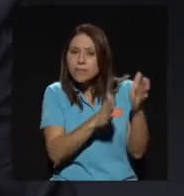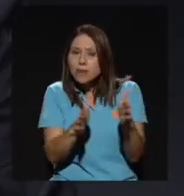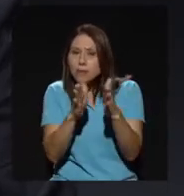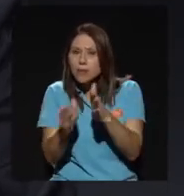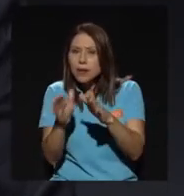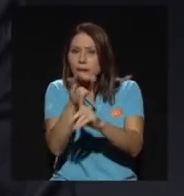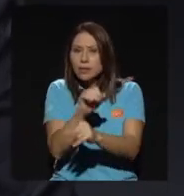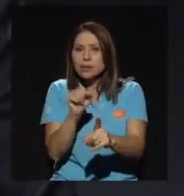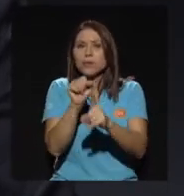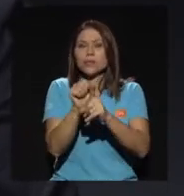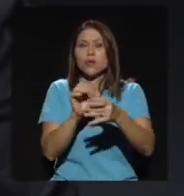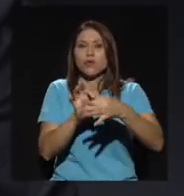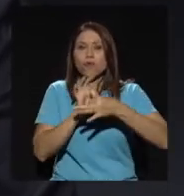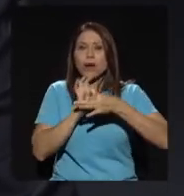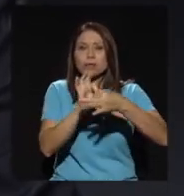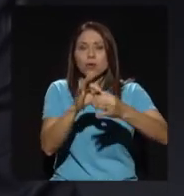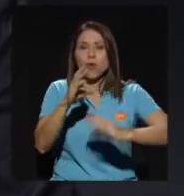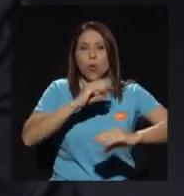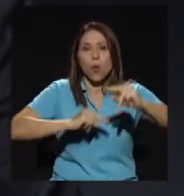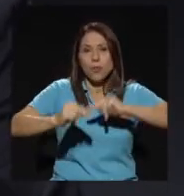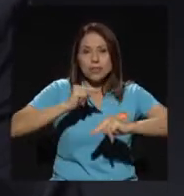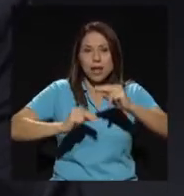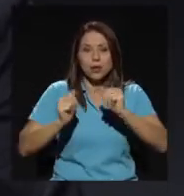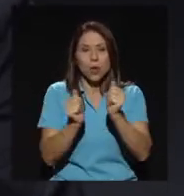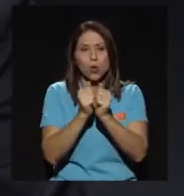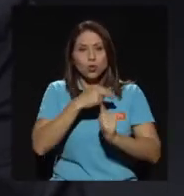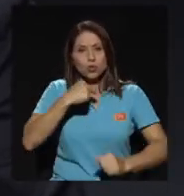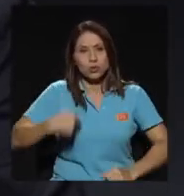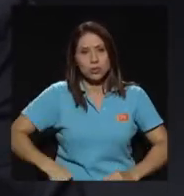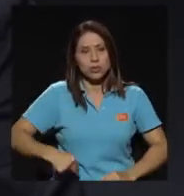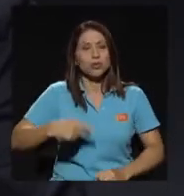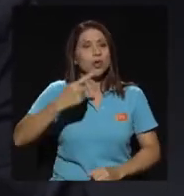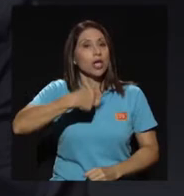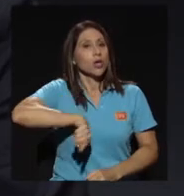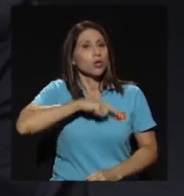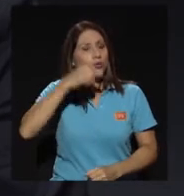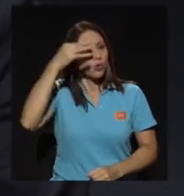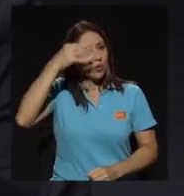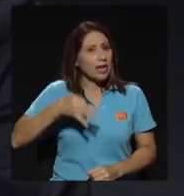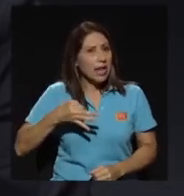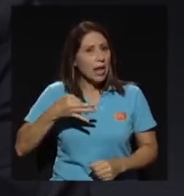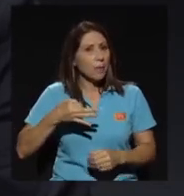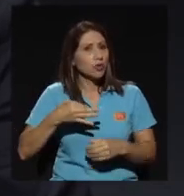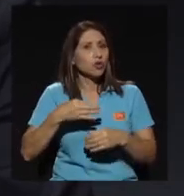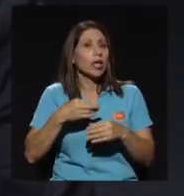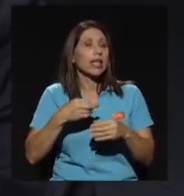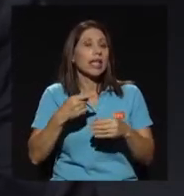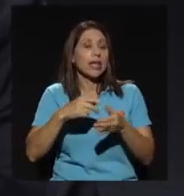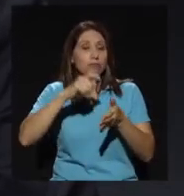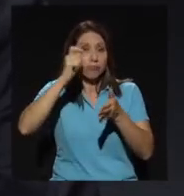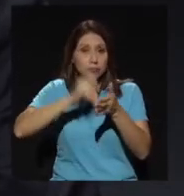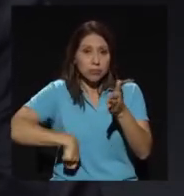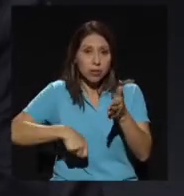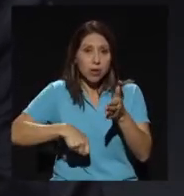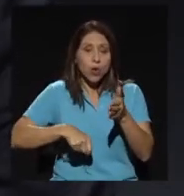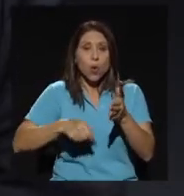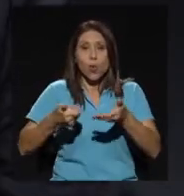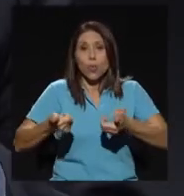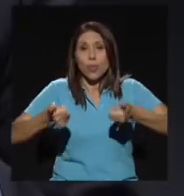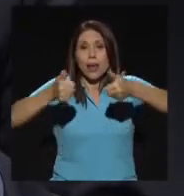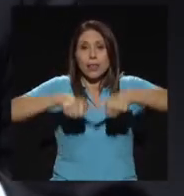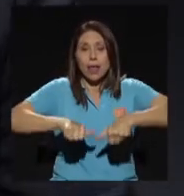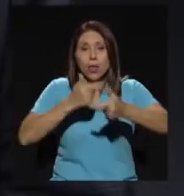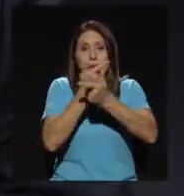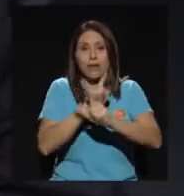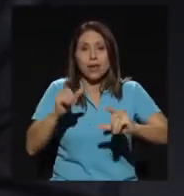la relación comercial con los chinos y creíamos que suscribir un tratado de libre comercio era importante por